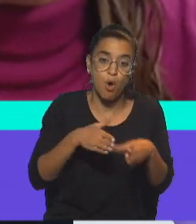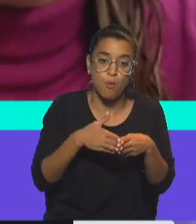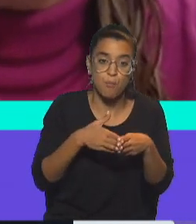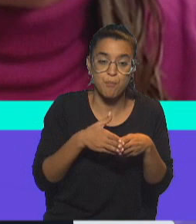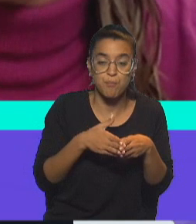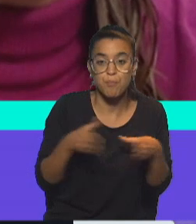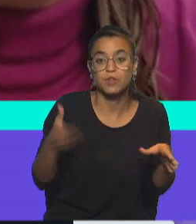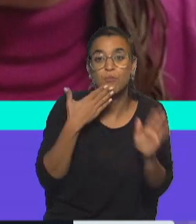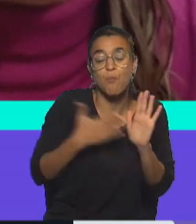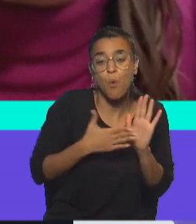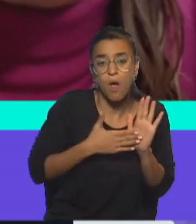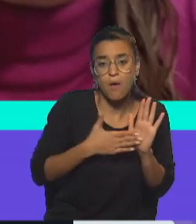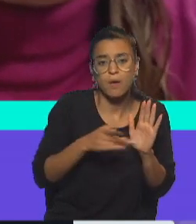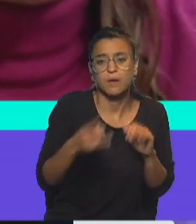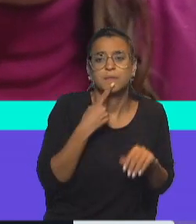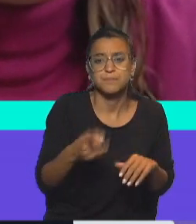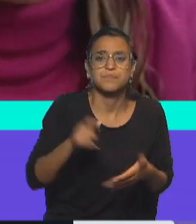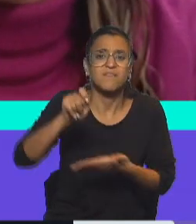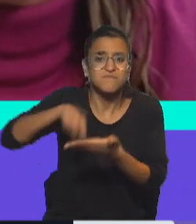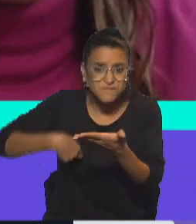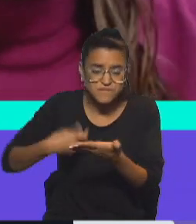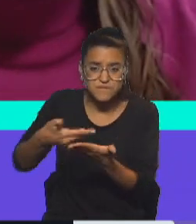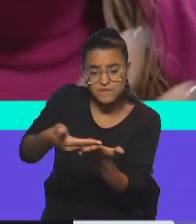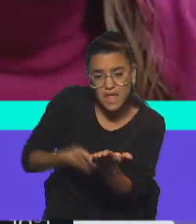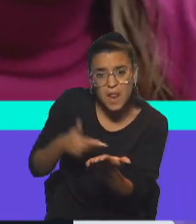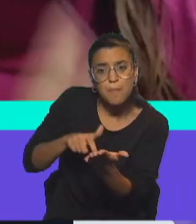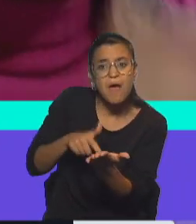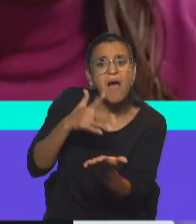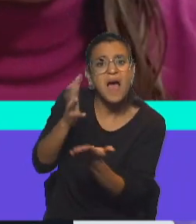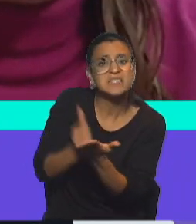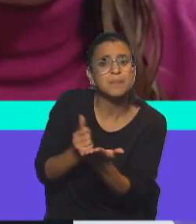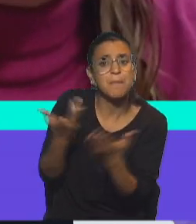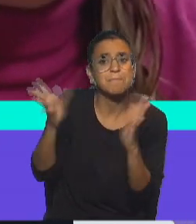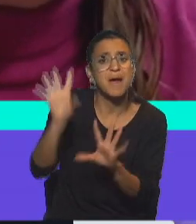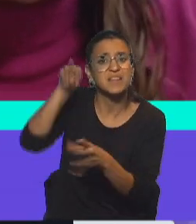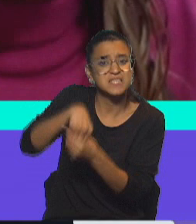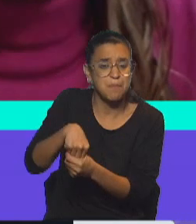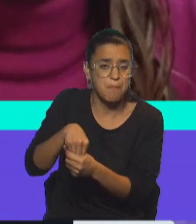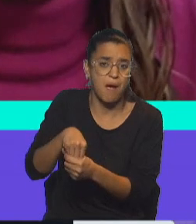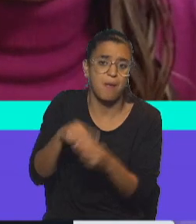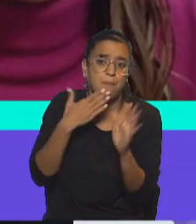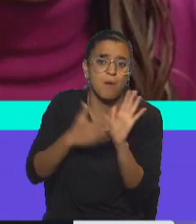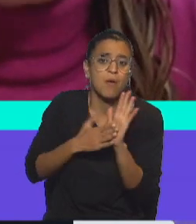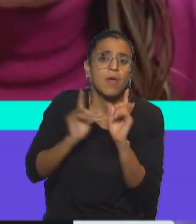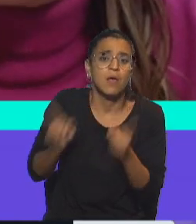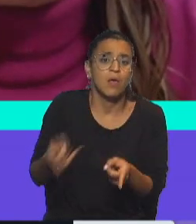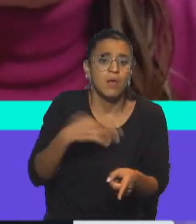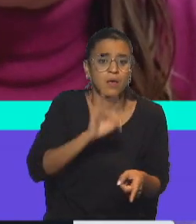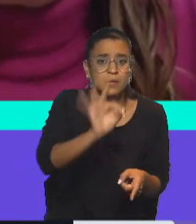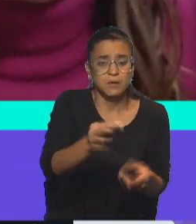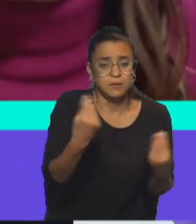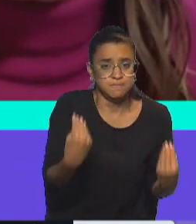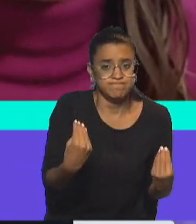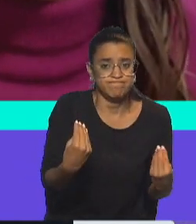al ensayo clínico firmaron un consentimiento informado por el cual aceptaban participar del mismo, pero también tienen que saber